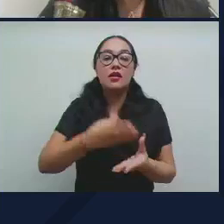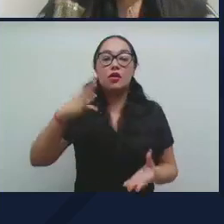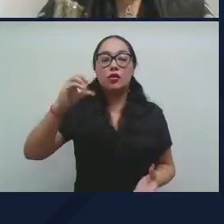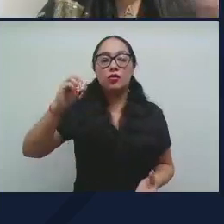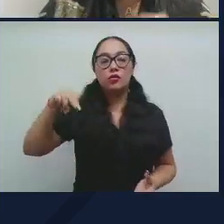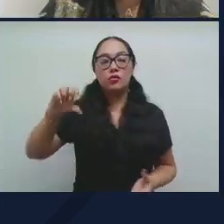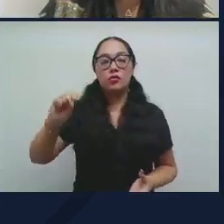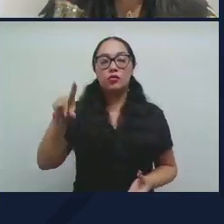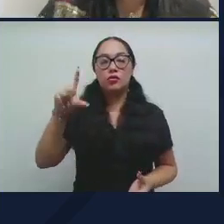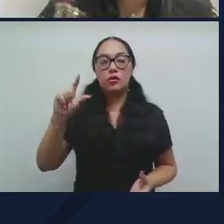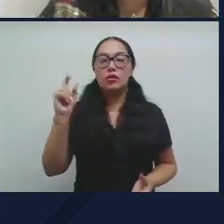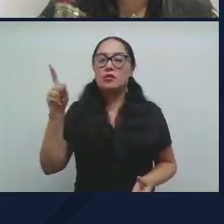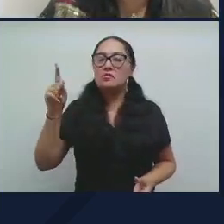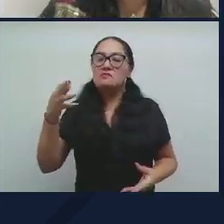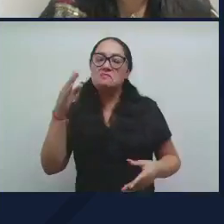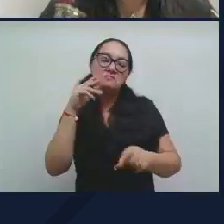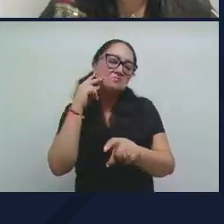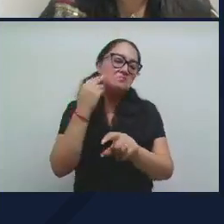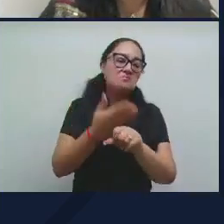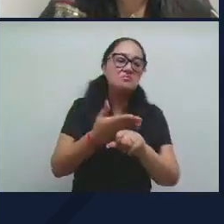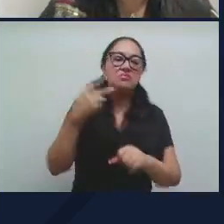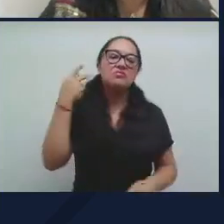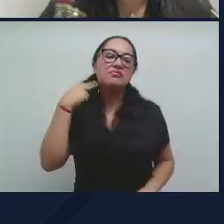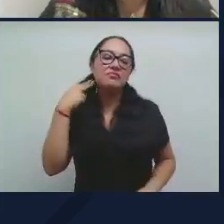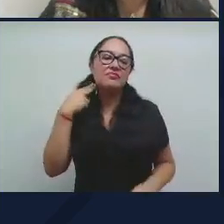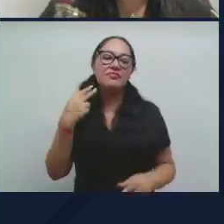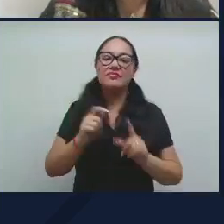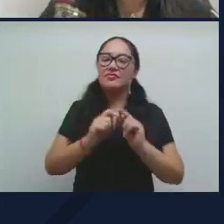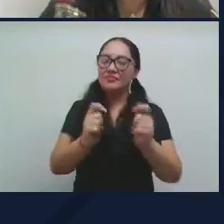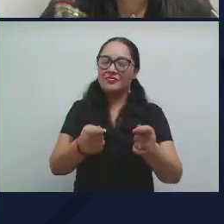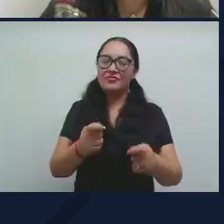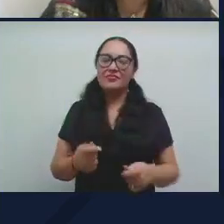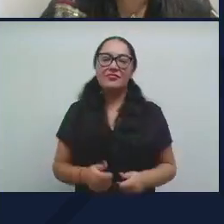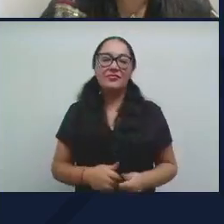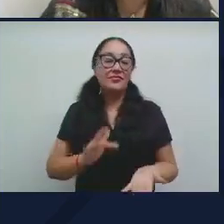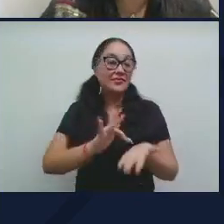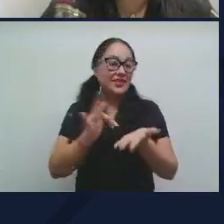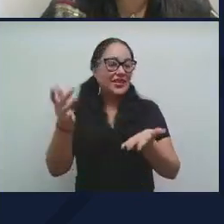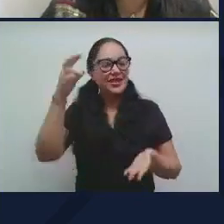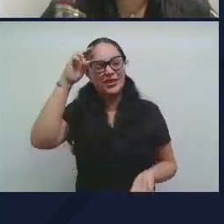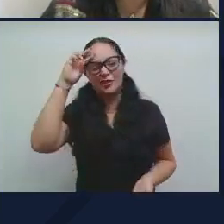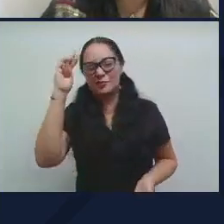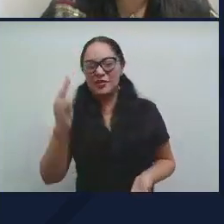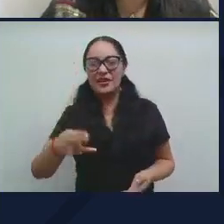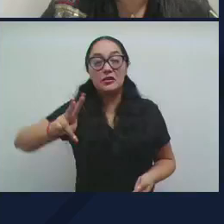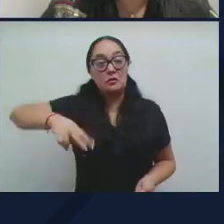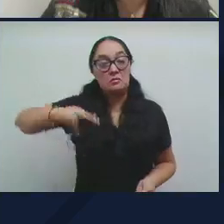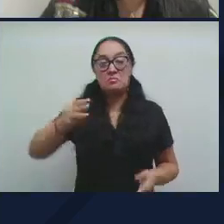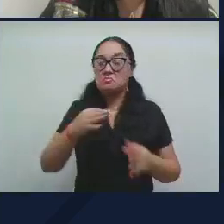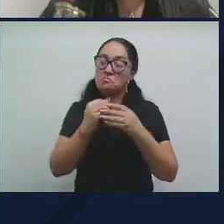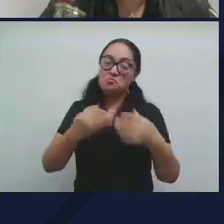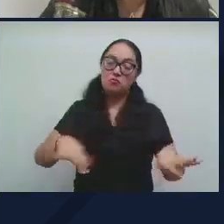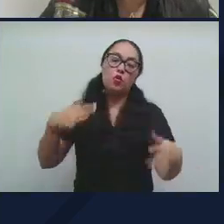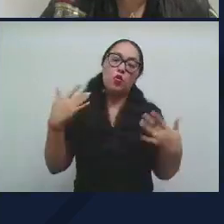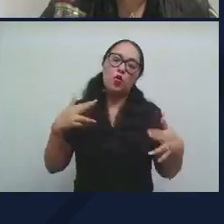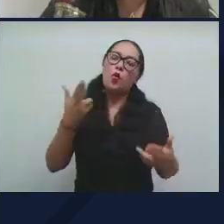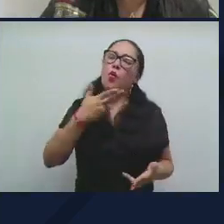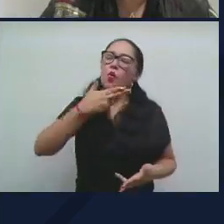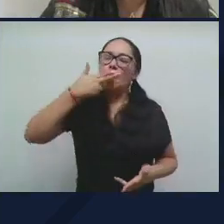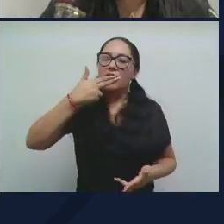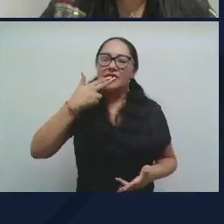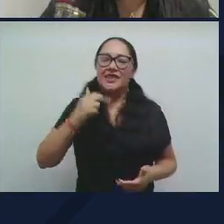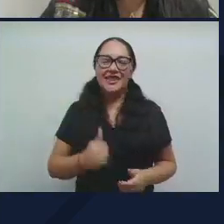notario. Muchas, muchas gracias, maestra. La verdad es que información valiosísima. El gusto es mío. Qué